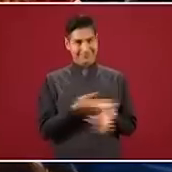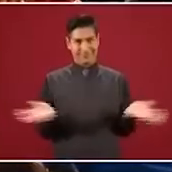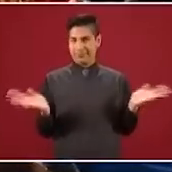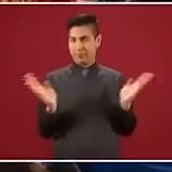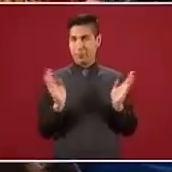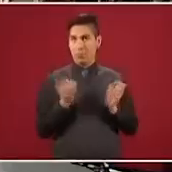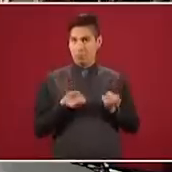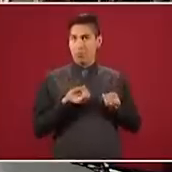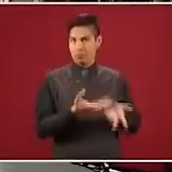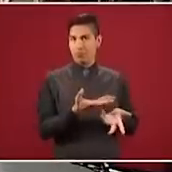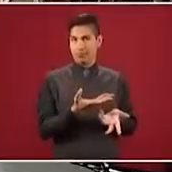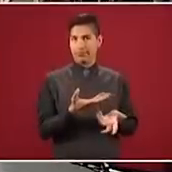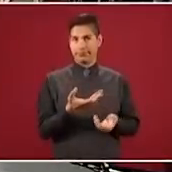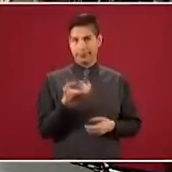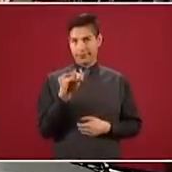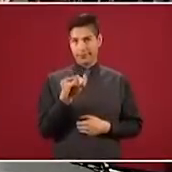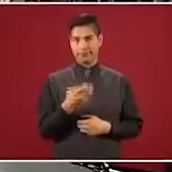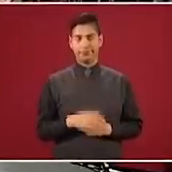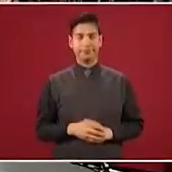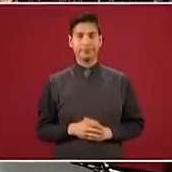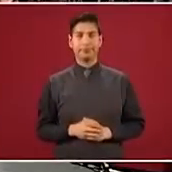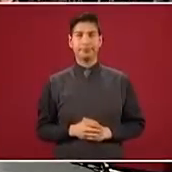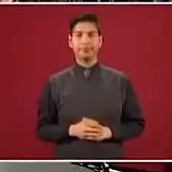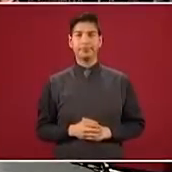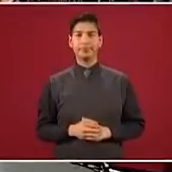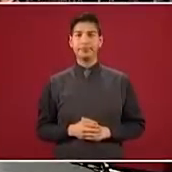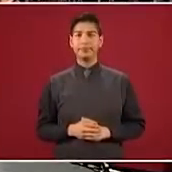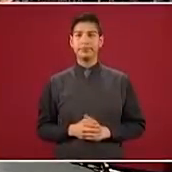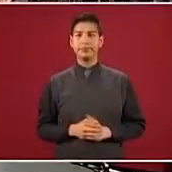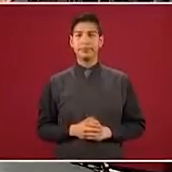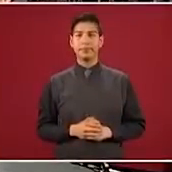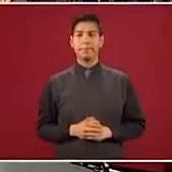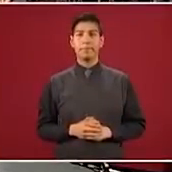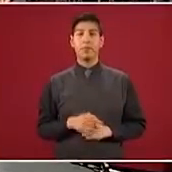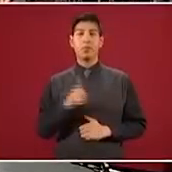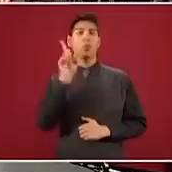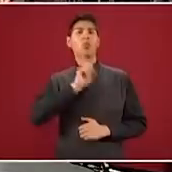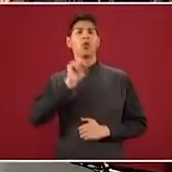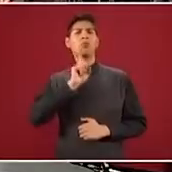personas. Gracias. Otra compañera.